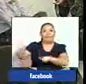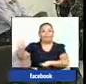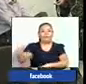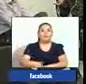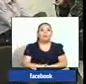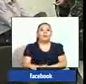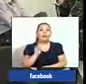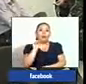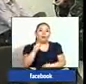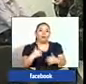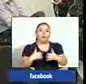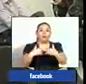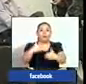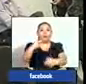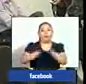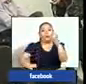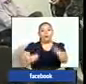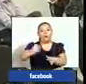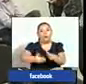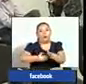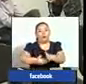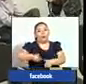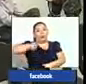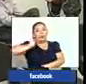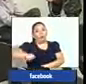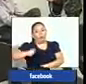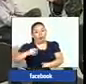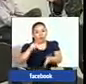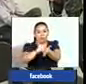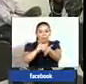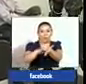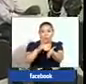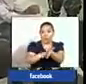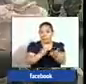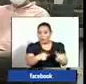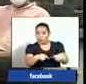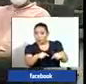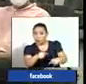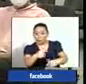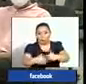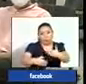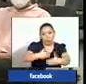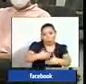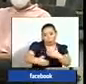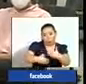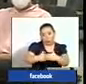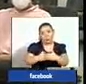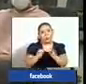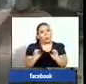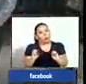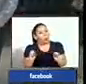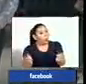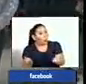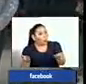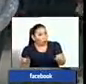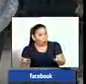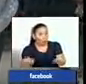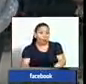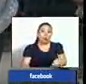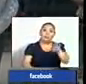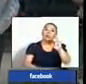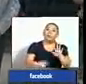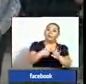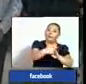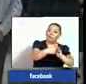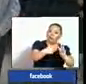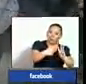En la audiencia inicial de hoy, el juez determinará si continúa o no el proceso en la fase de instrucción y si los imputados